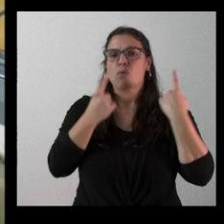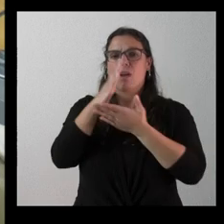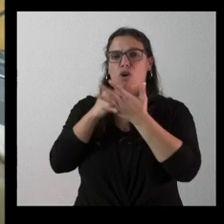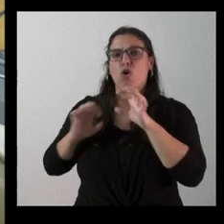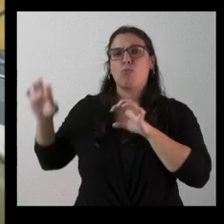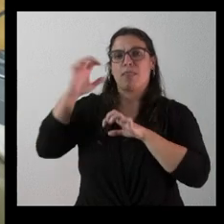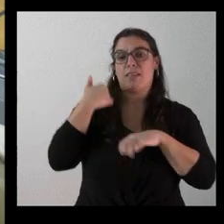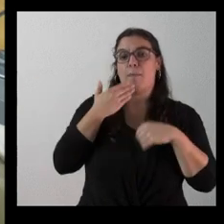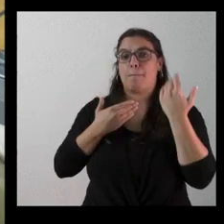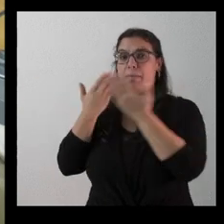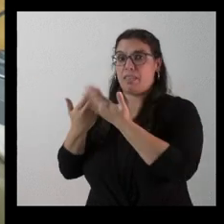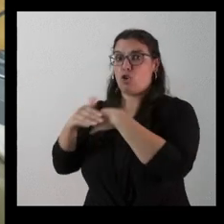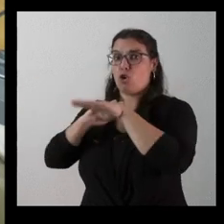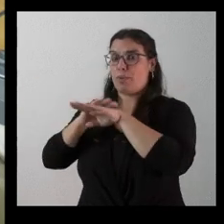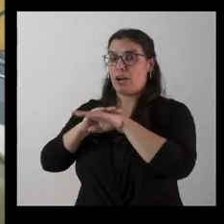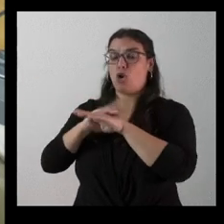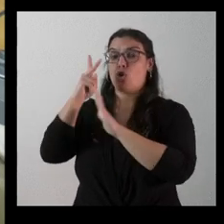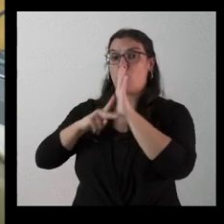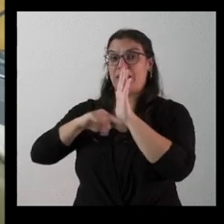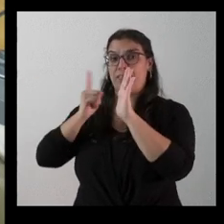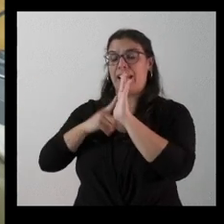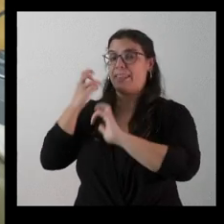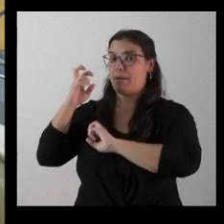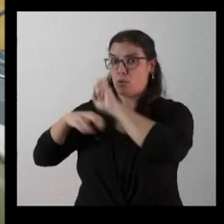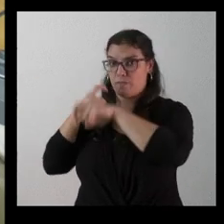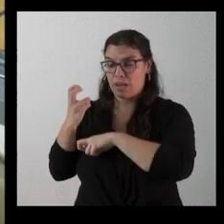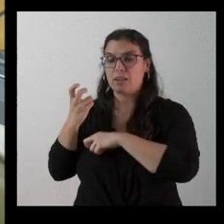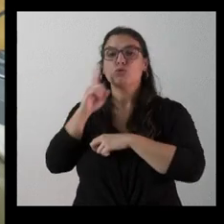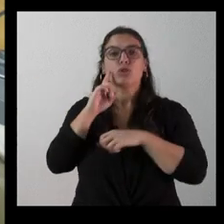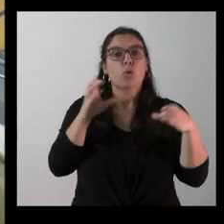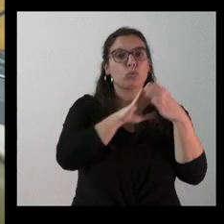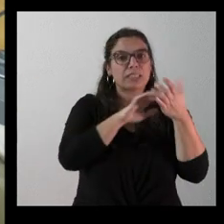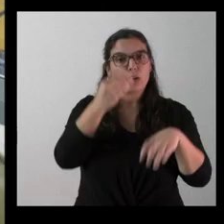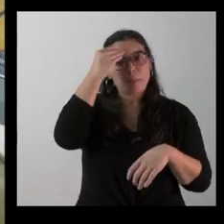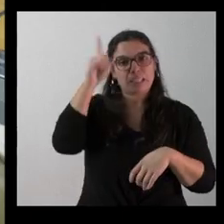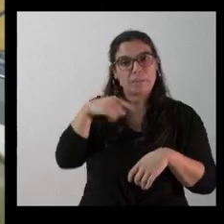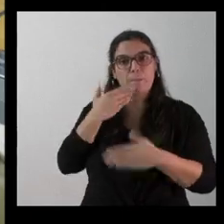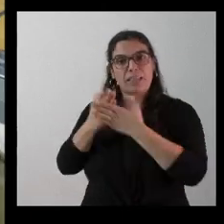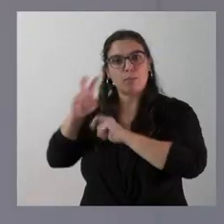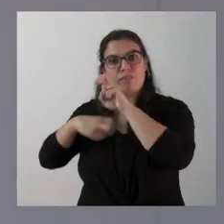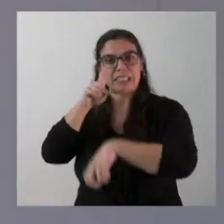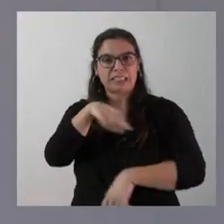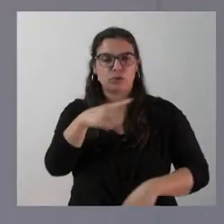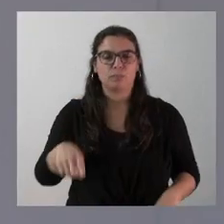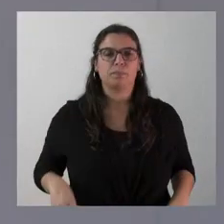lo revise que modifique la normativa no sé si la junta se plantea unirse a ese grupo gracias